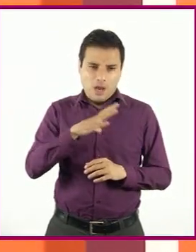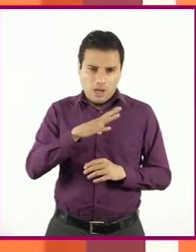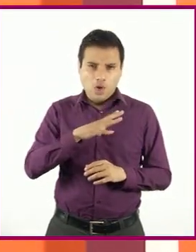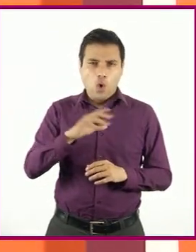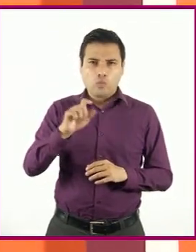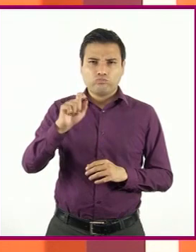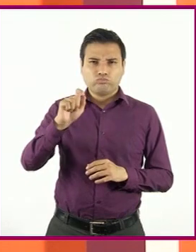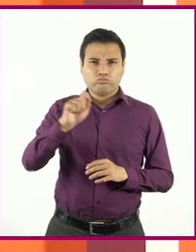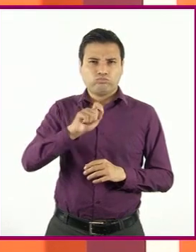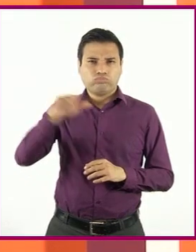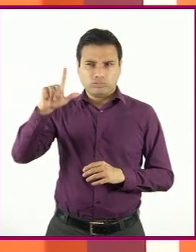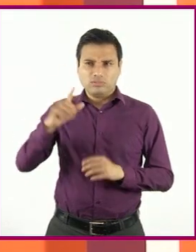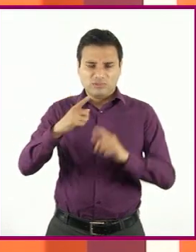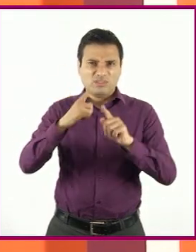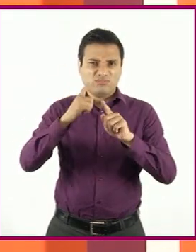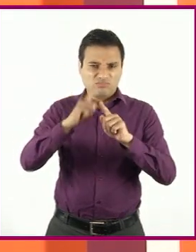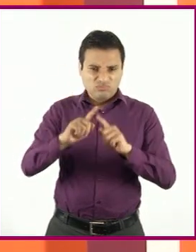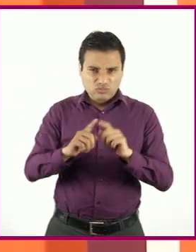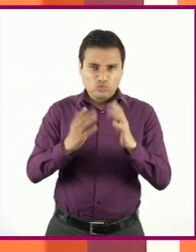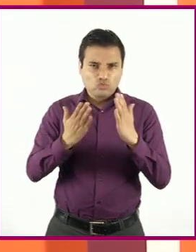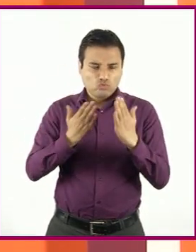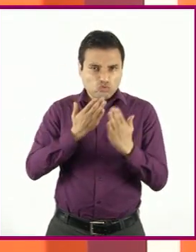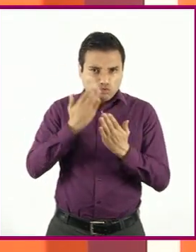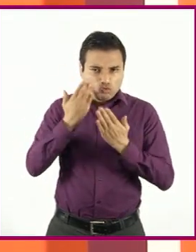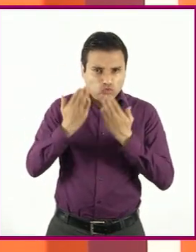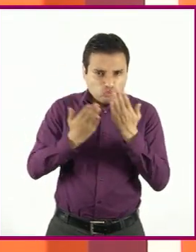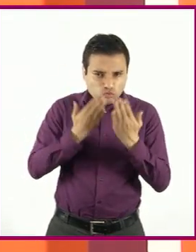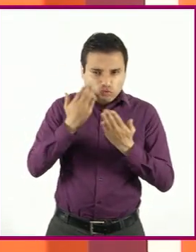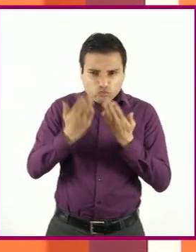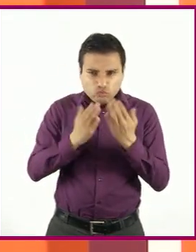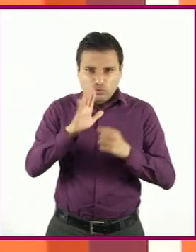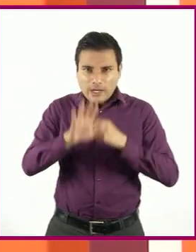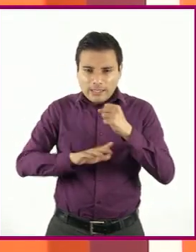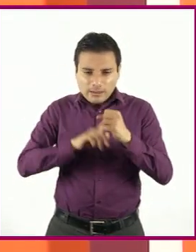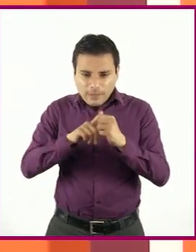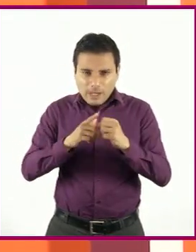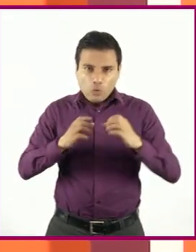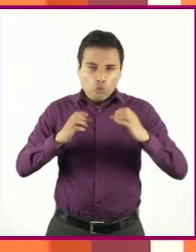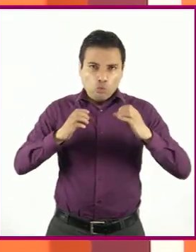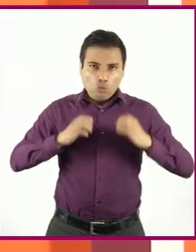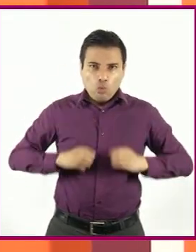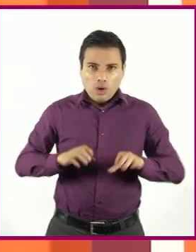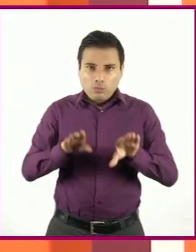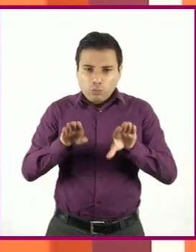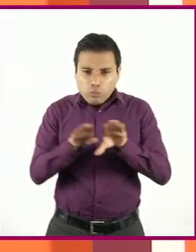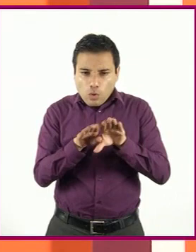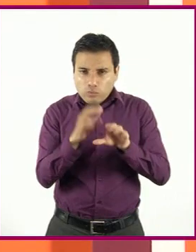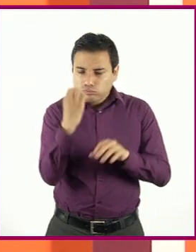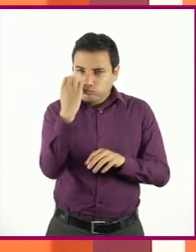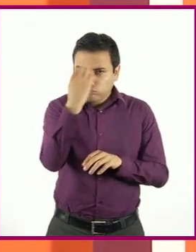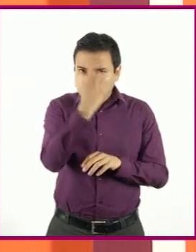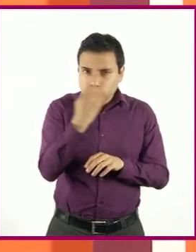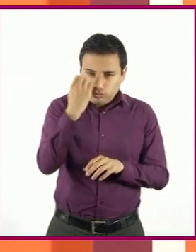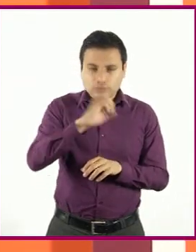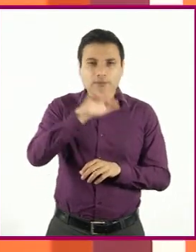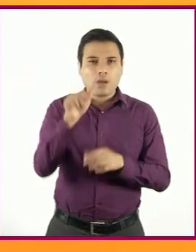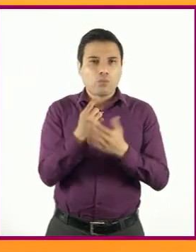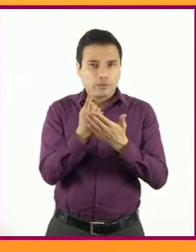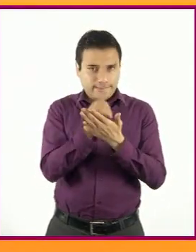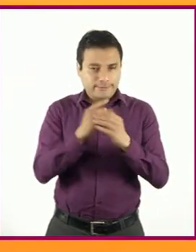que señalas y emplear muchas formas de representación técnica que nos pueden servir en el diseño de nuestro